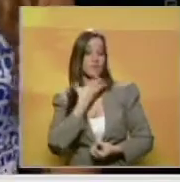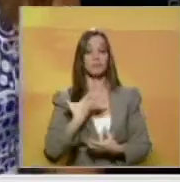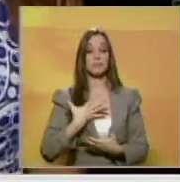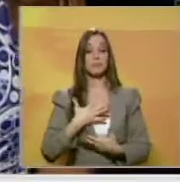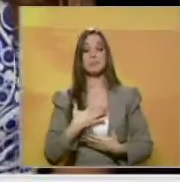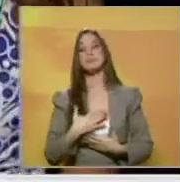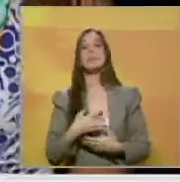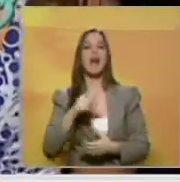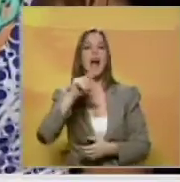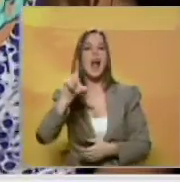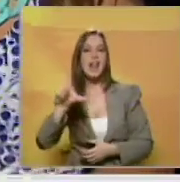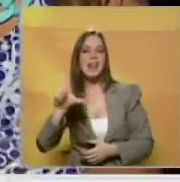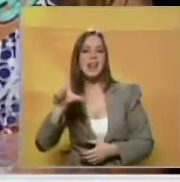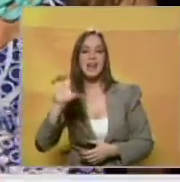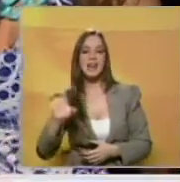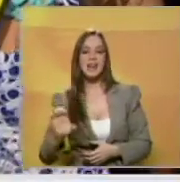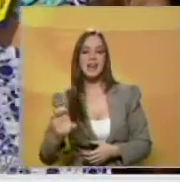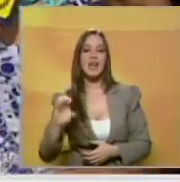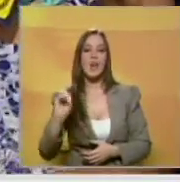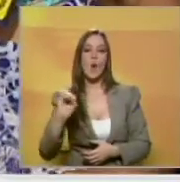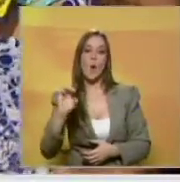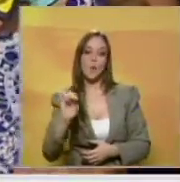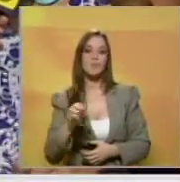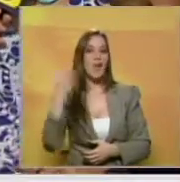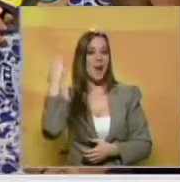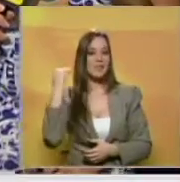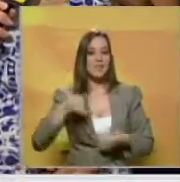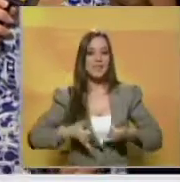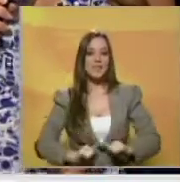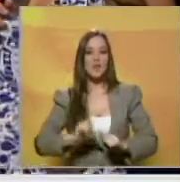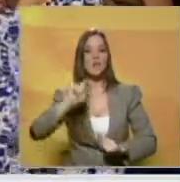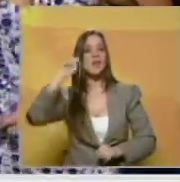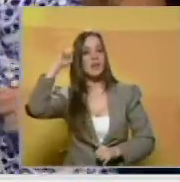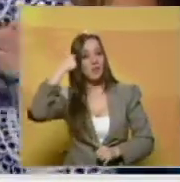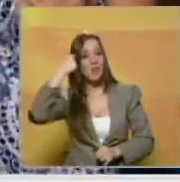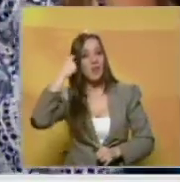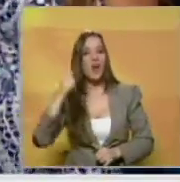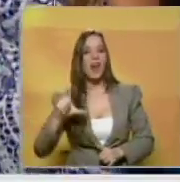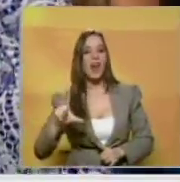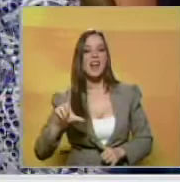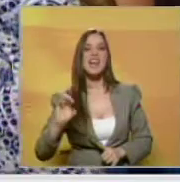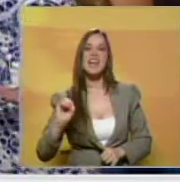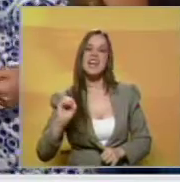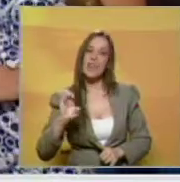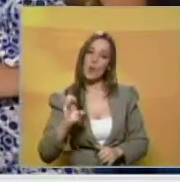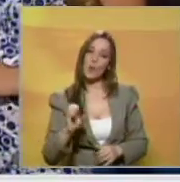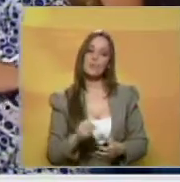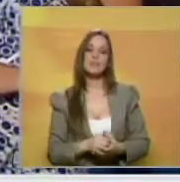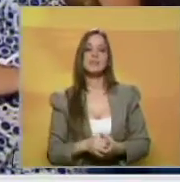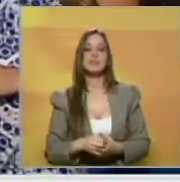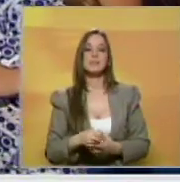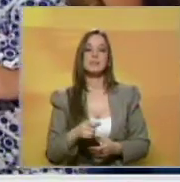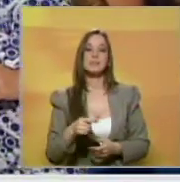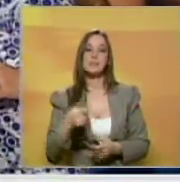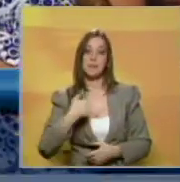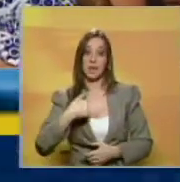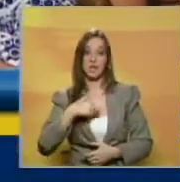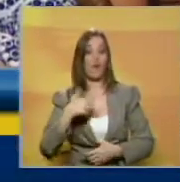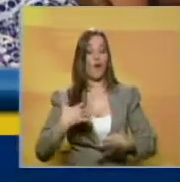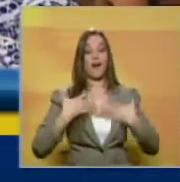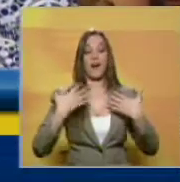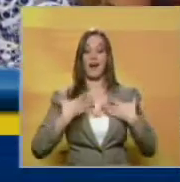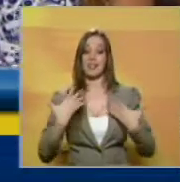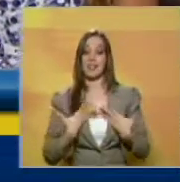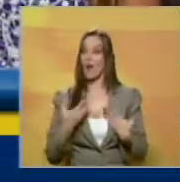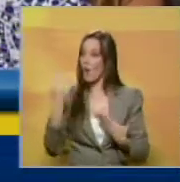también a Leo José en Estrenos y Estrellas, hijo del recordado merenguero Leo Díaz. ¿Cómo estás? Bienvenido. Oye, encantadísimo la